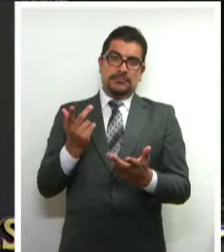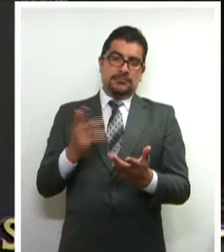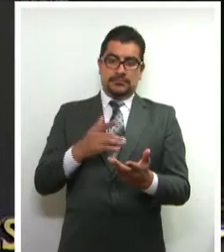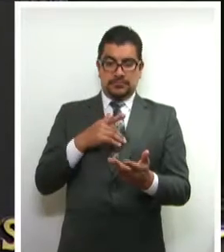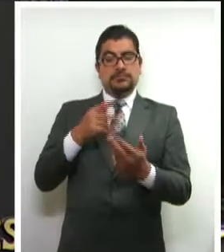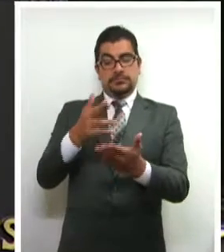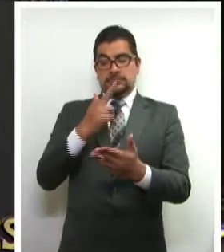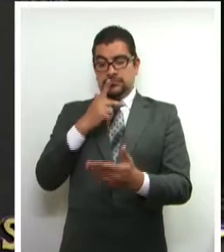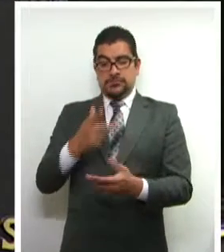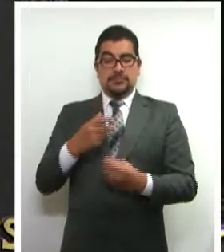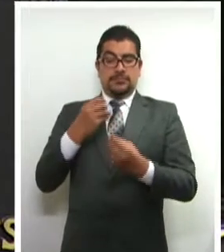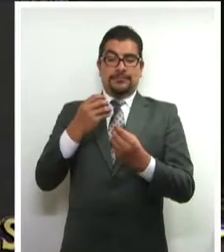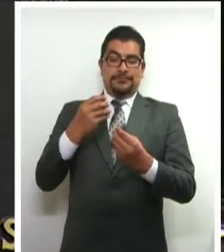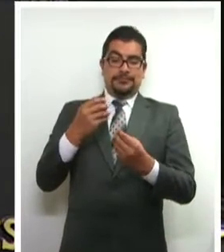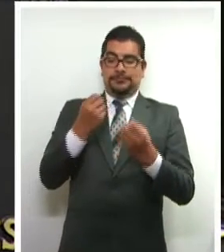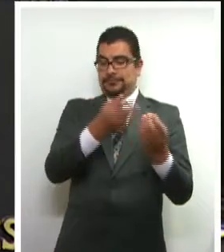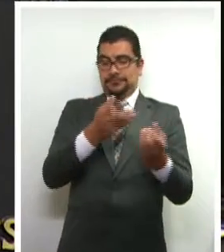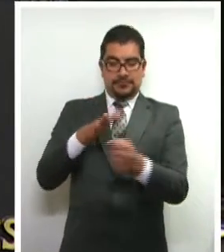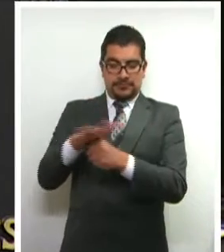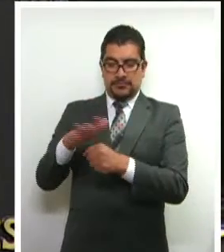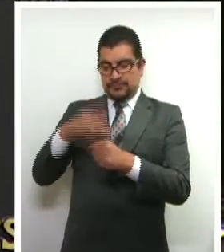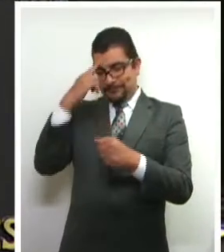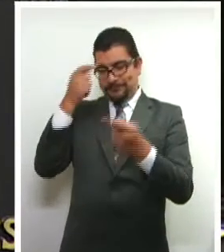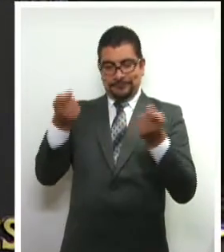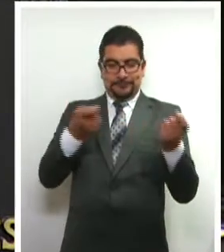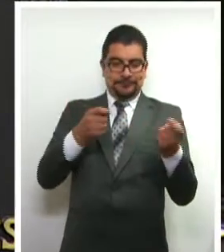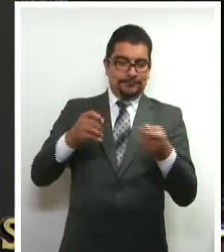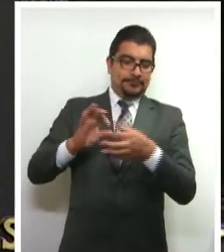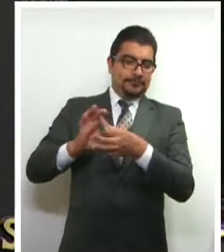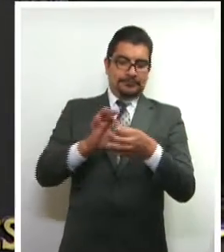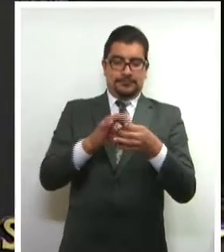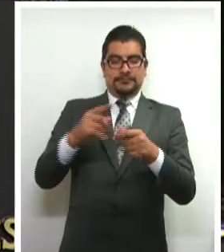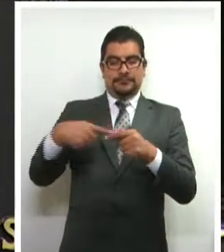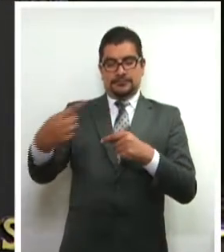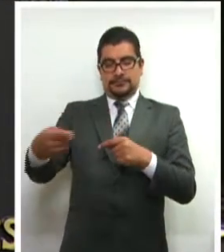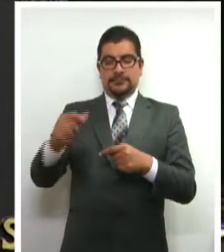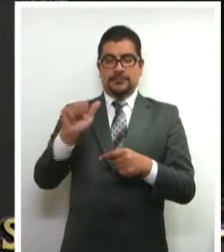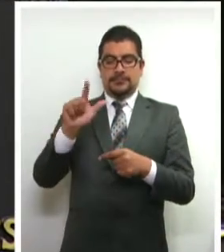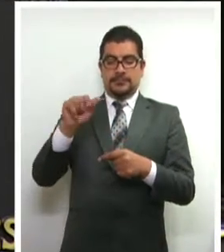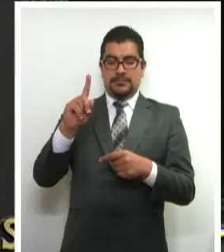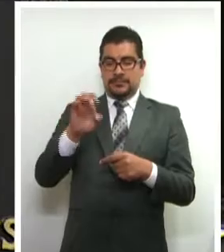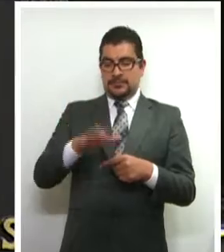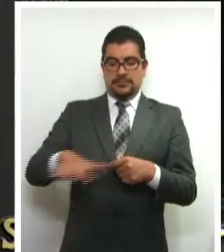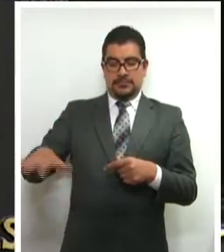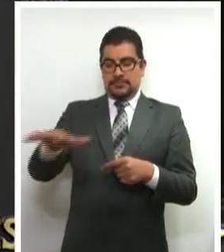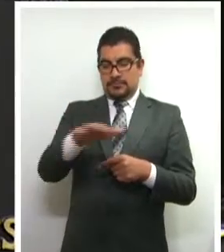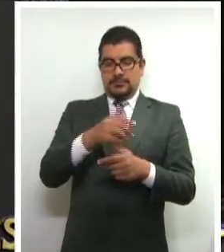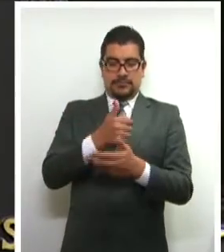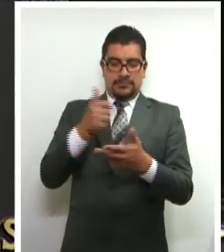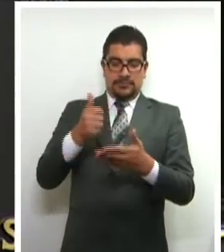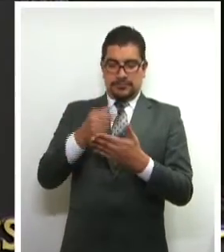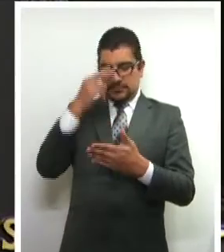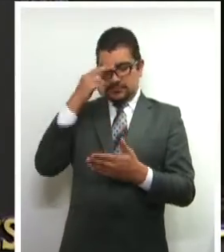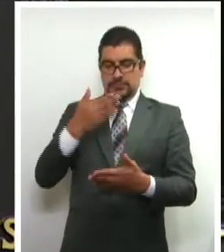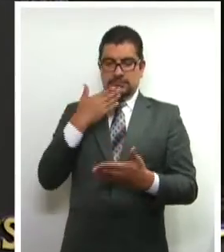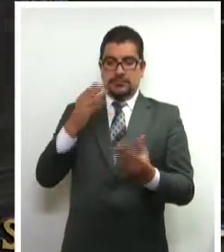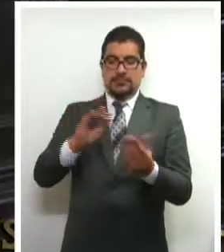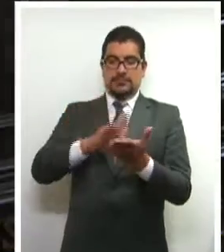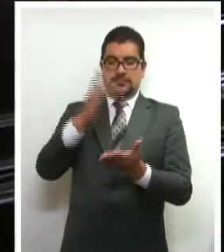darle mejores herramientas de coordinación a los futuros alcaldes de esta gran Ciudad de México. Muchas